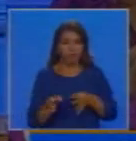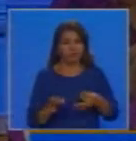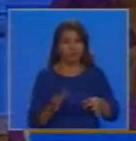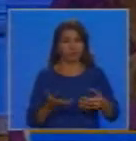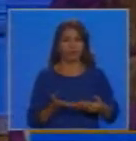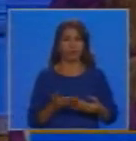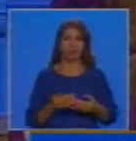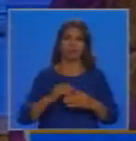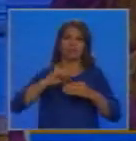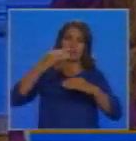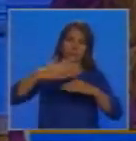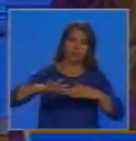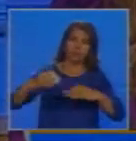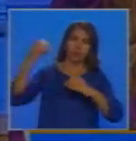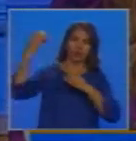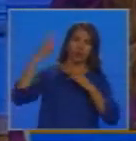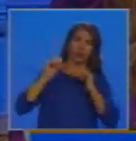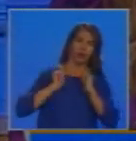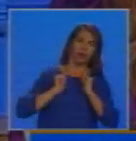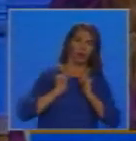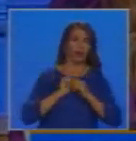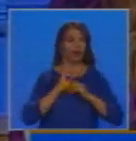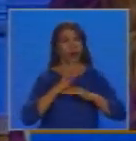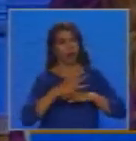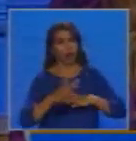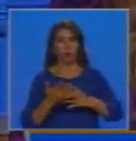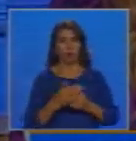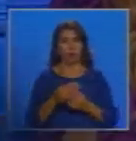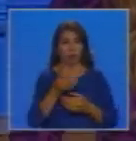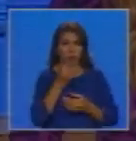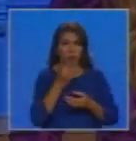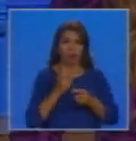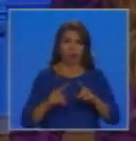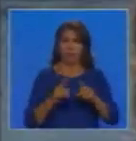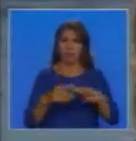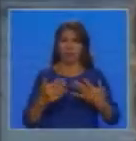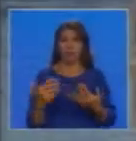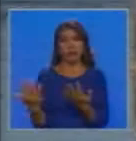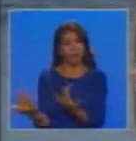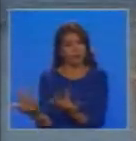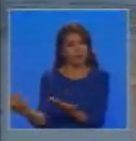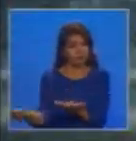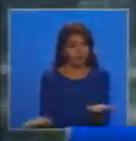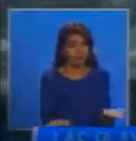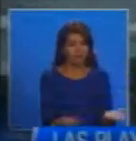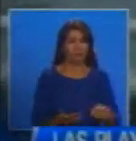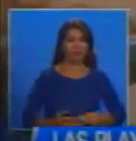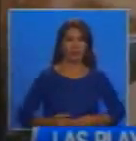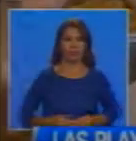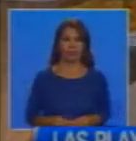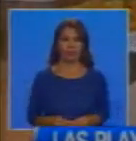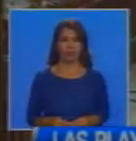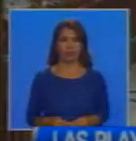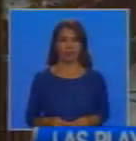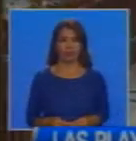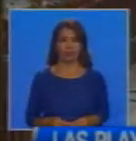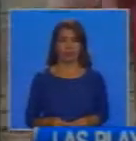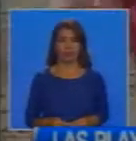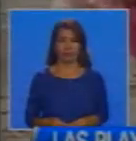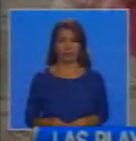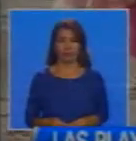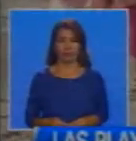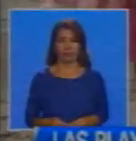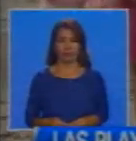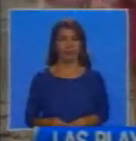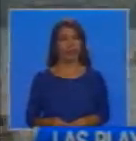y una exquisita y muy variada gastronomía esperan a sus visitantes. Manabí de mis amores.